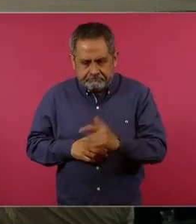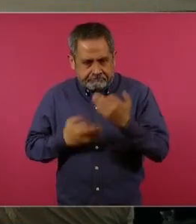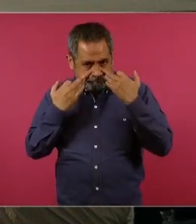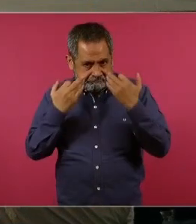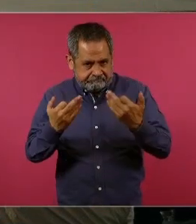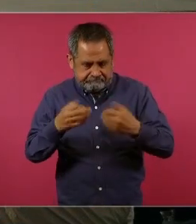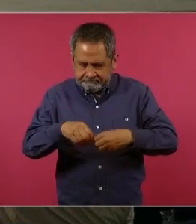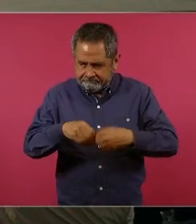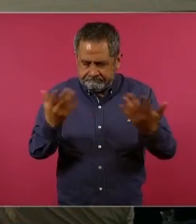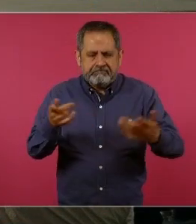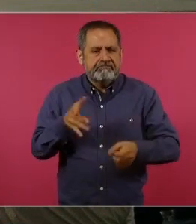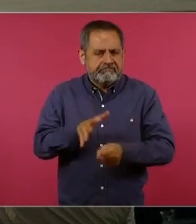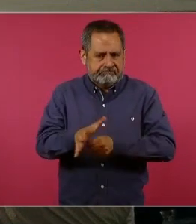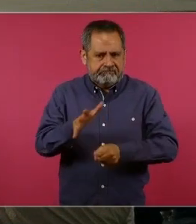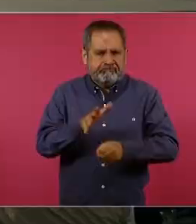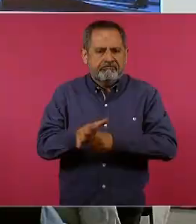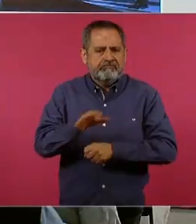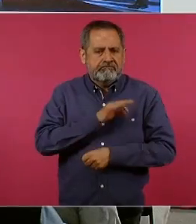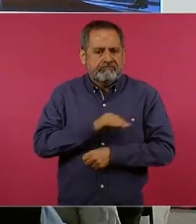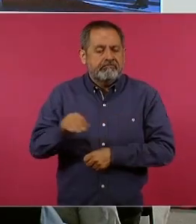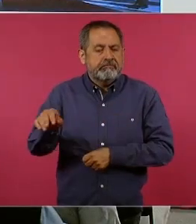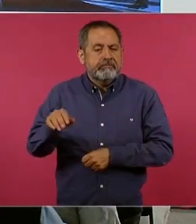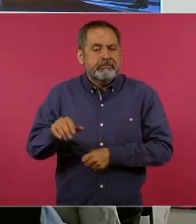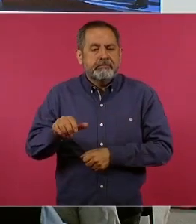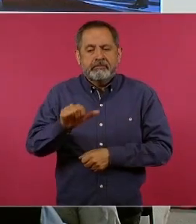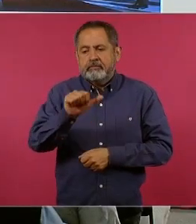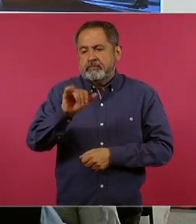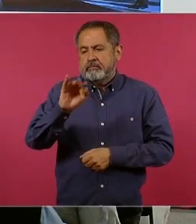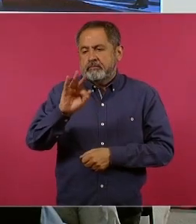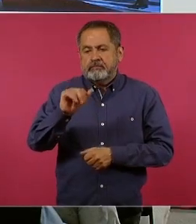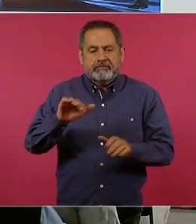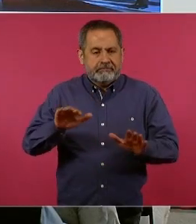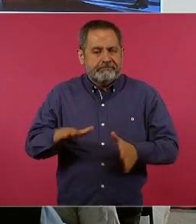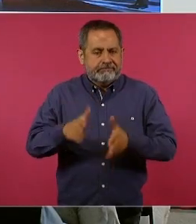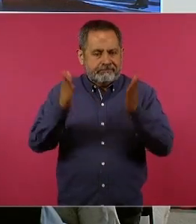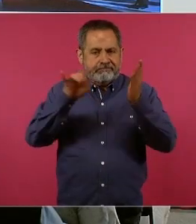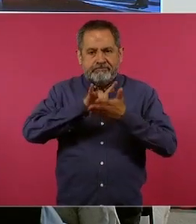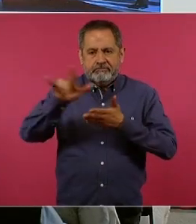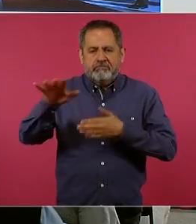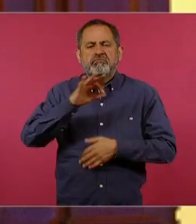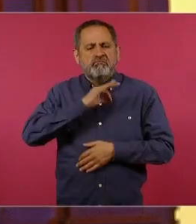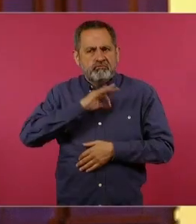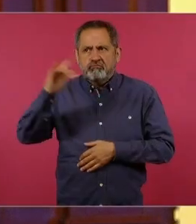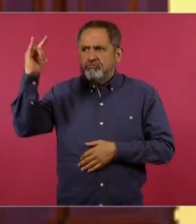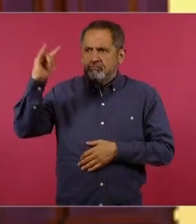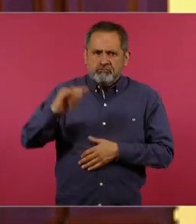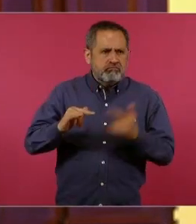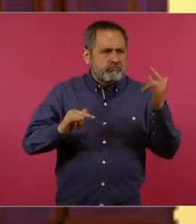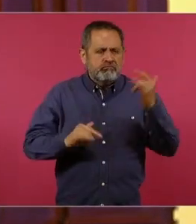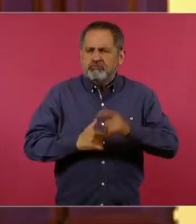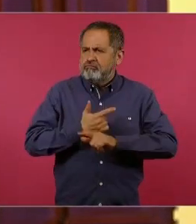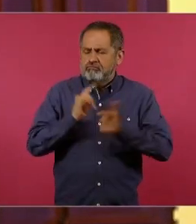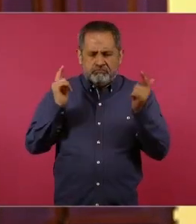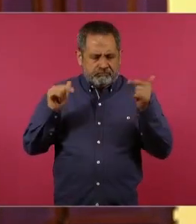tiene el aeropuerto Felipe Ángeles de recibir cualquier tipo de aeronave que opere en el mundo. La que sigue, por favor.